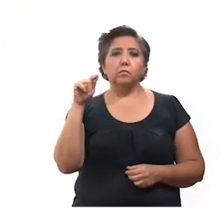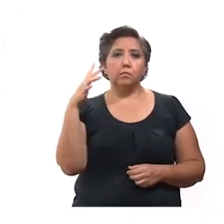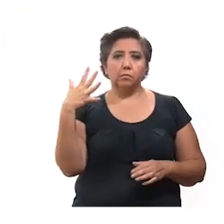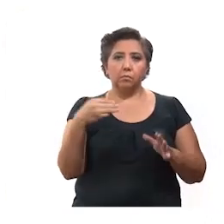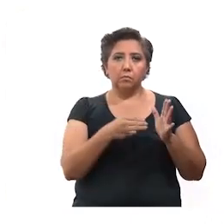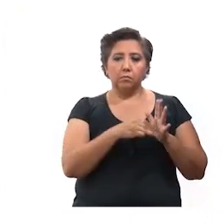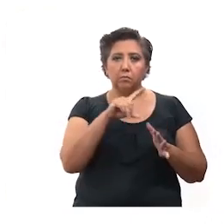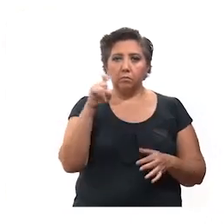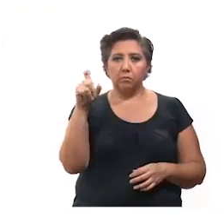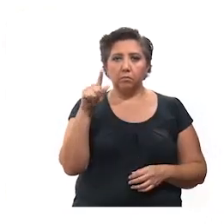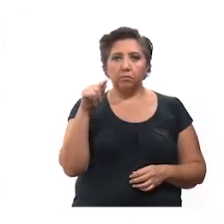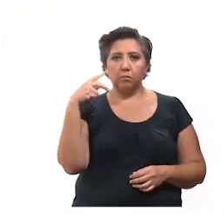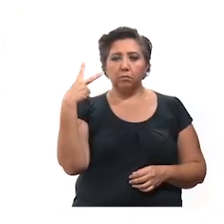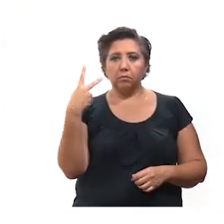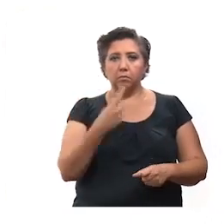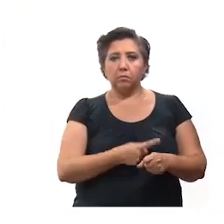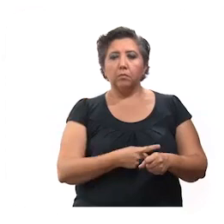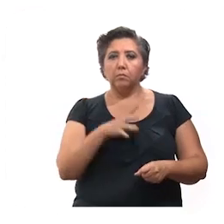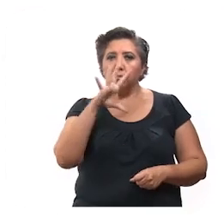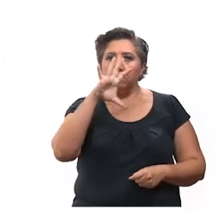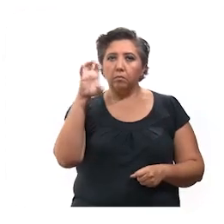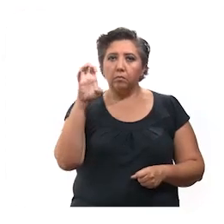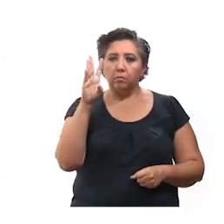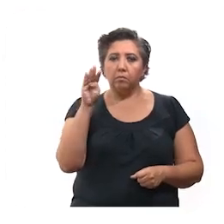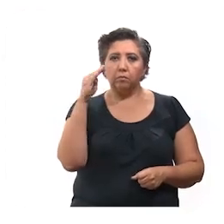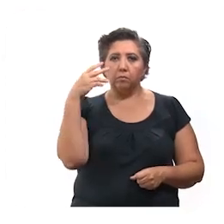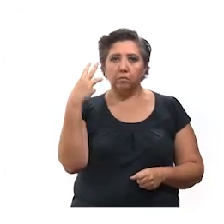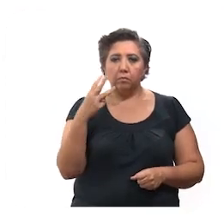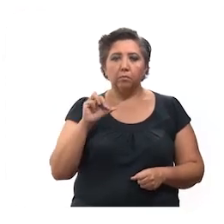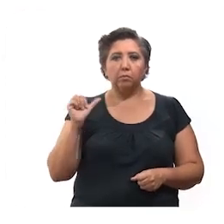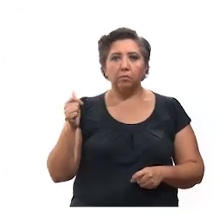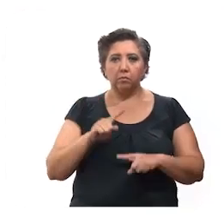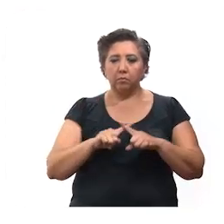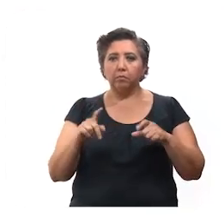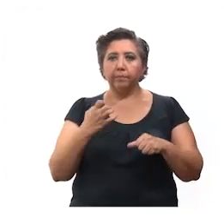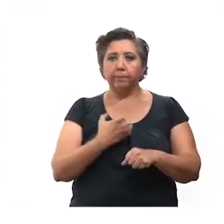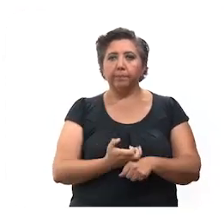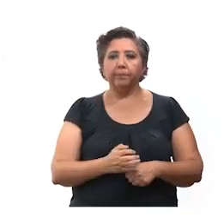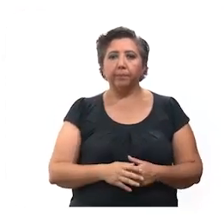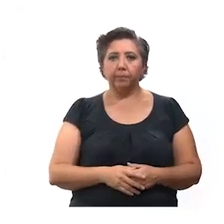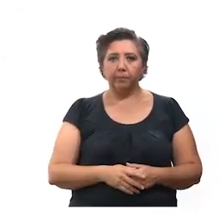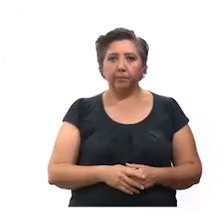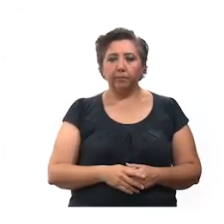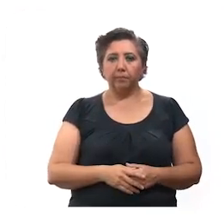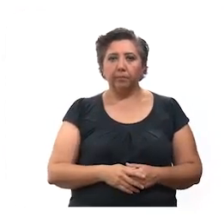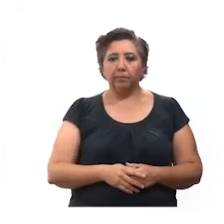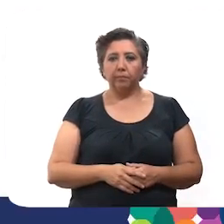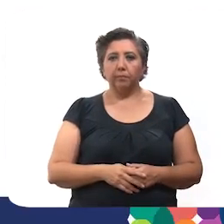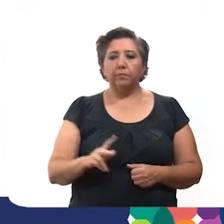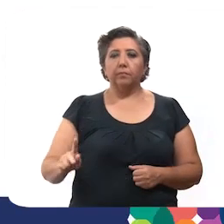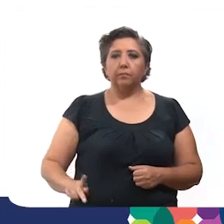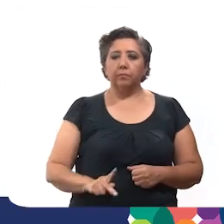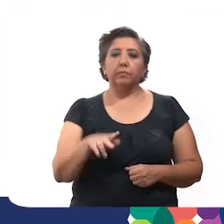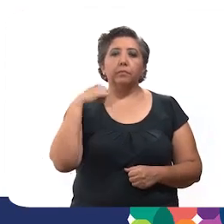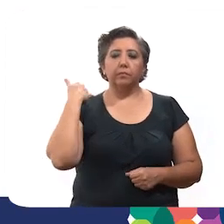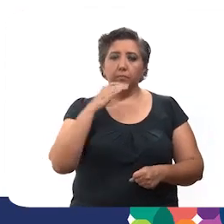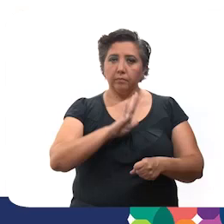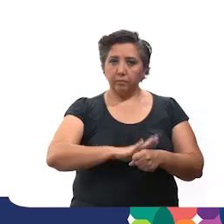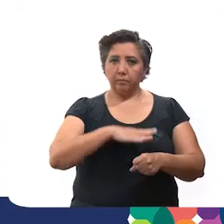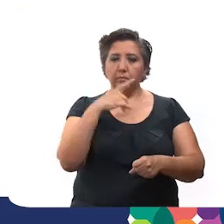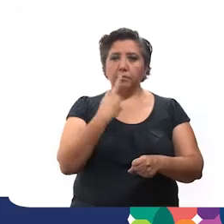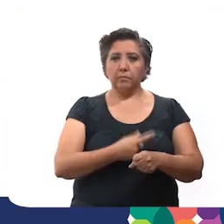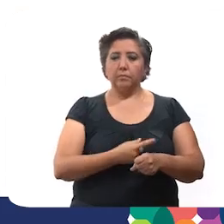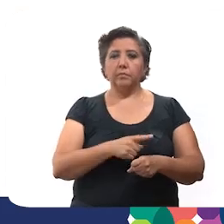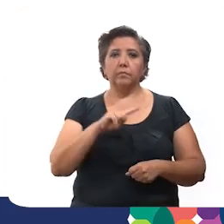los 75.172 casos positivos, 593 son de otro país u otro estado. Los municipios de Yucatán